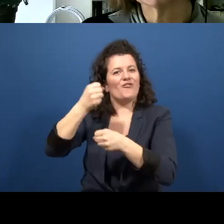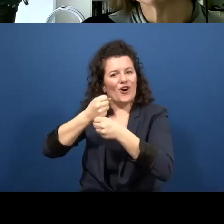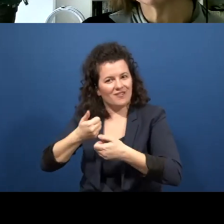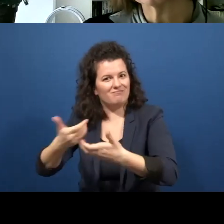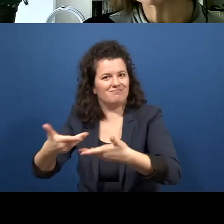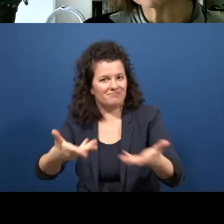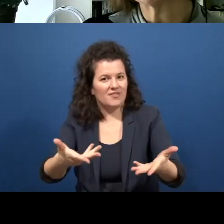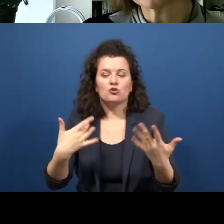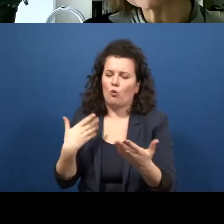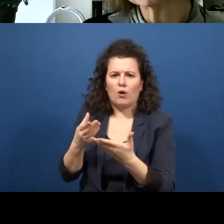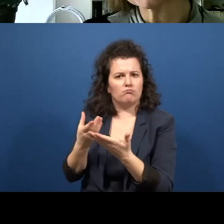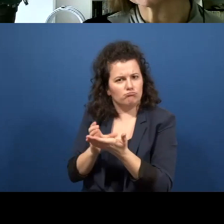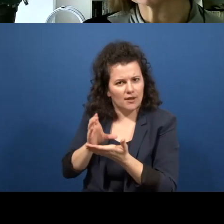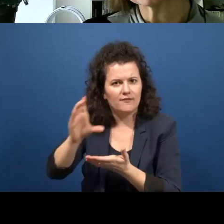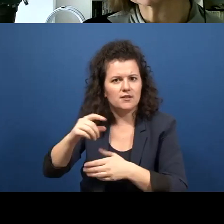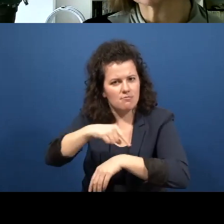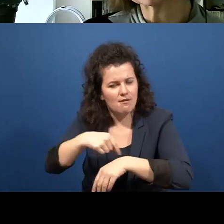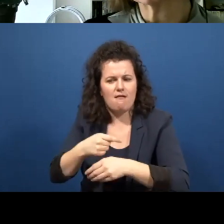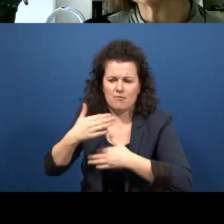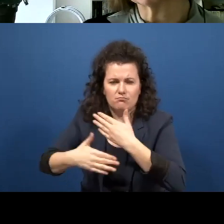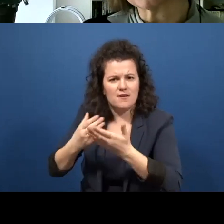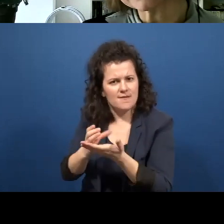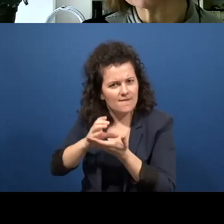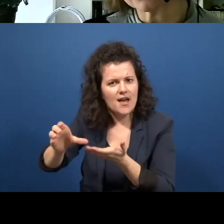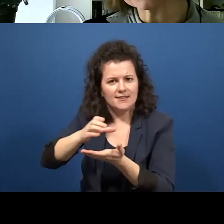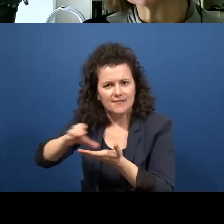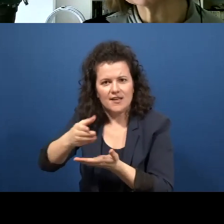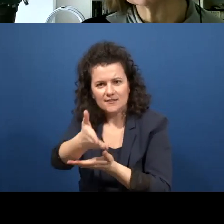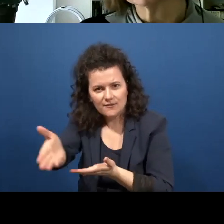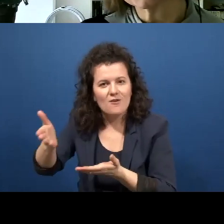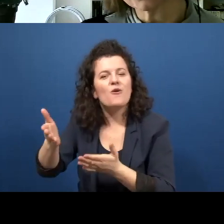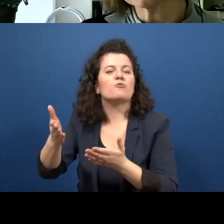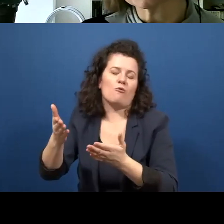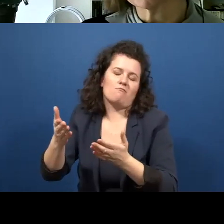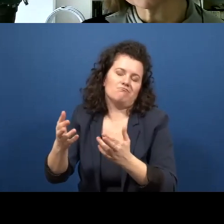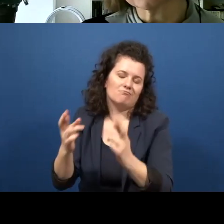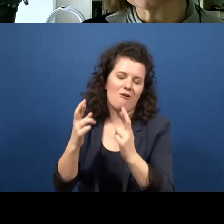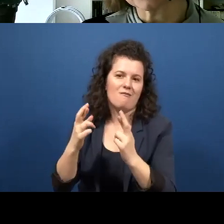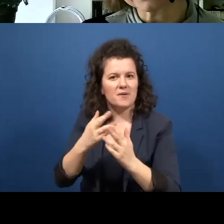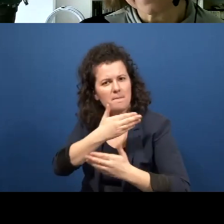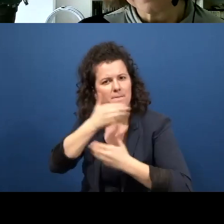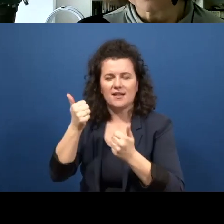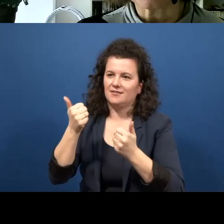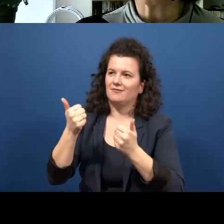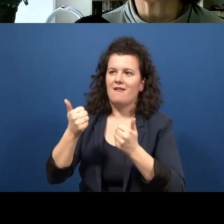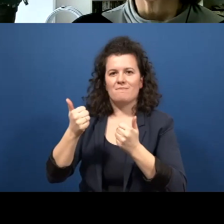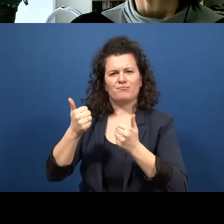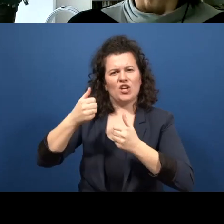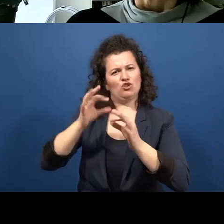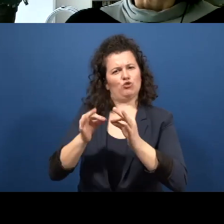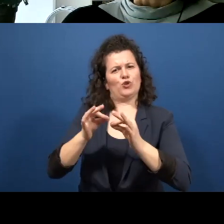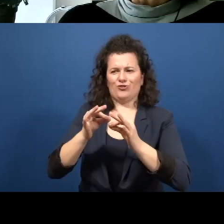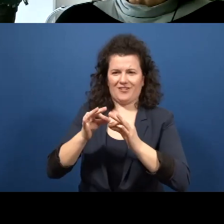es un empleador. Nosotros no somos nada más altruistas. Nosotros tenemos un interés manifiesto en que